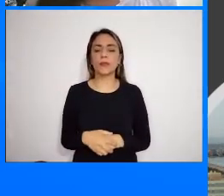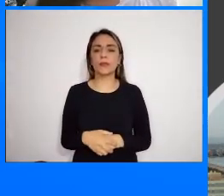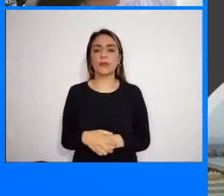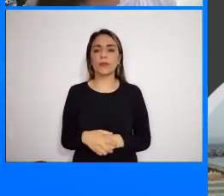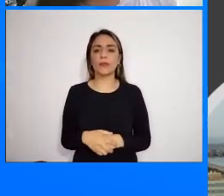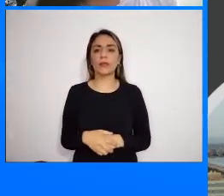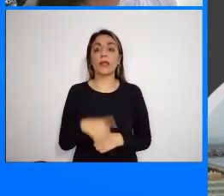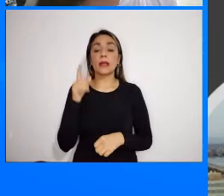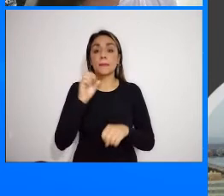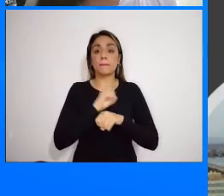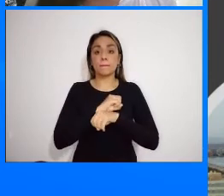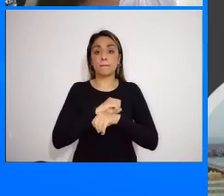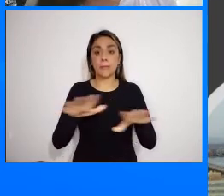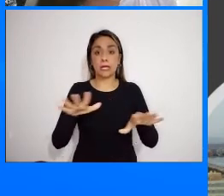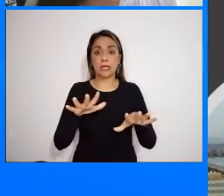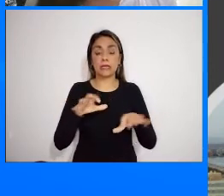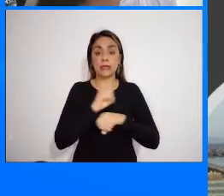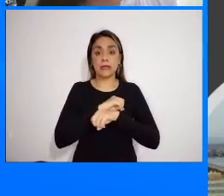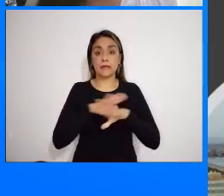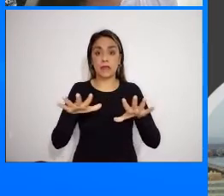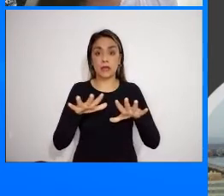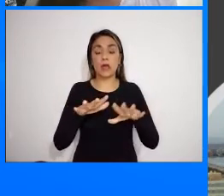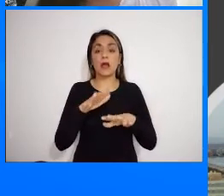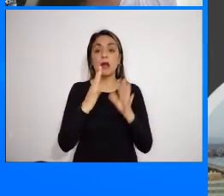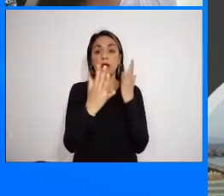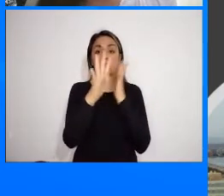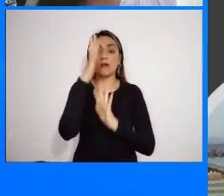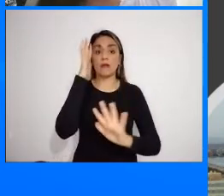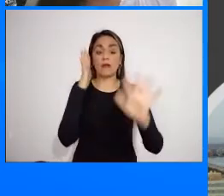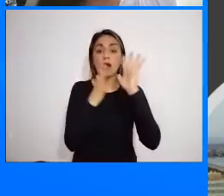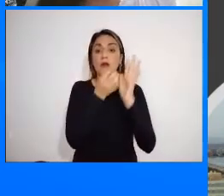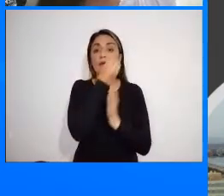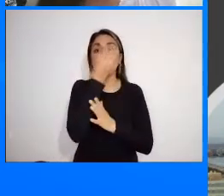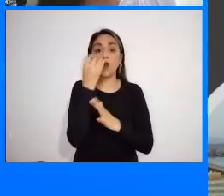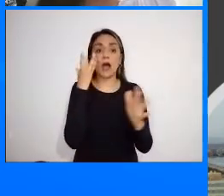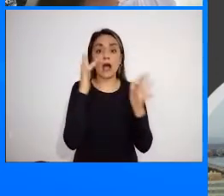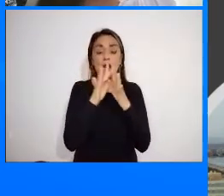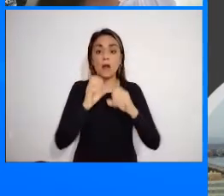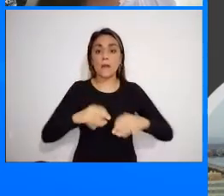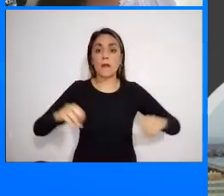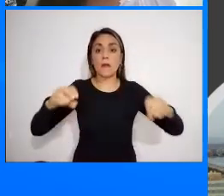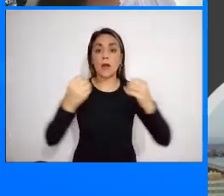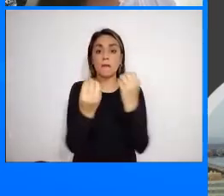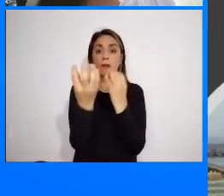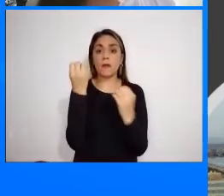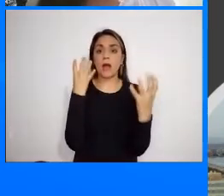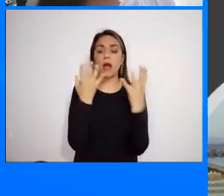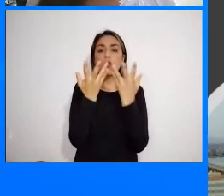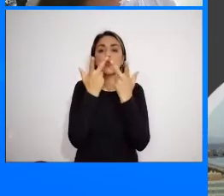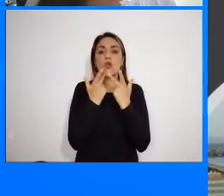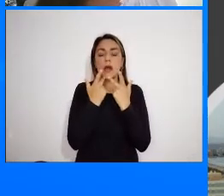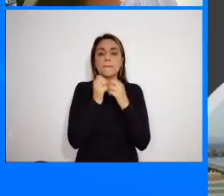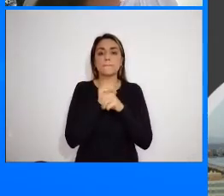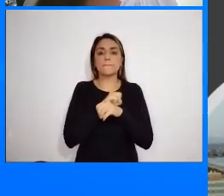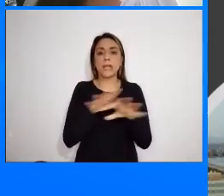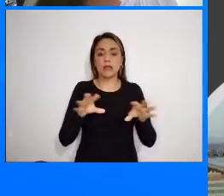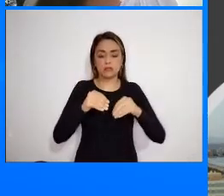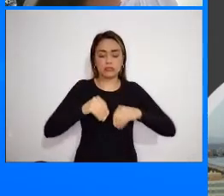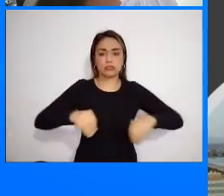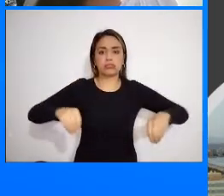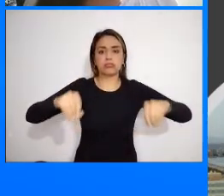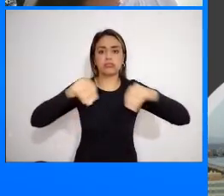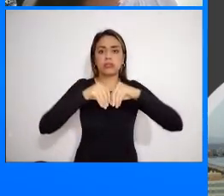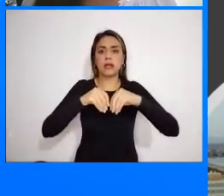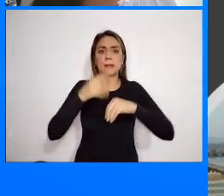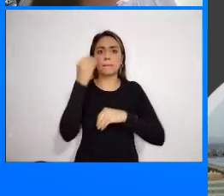La pérdida de la dafofauna o de la fauna que hace parte del suelo, pues conlleva que se pierdan nutrientes, a que el suelo pues ya